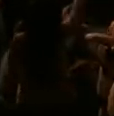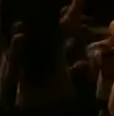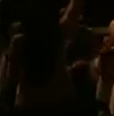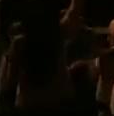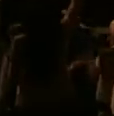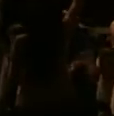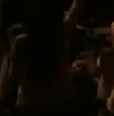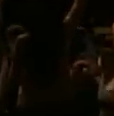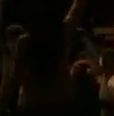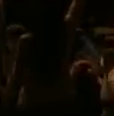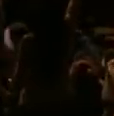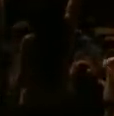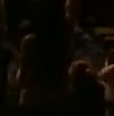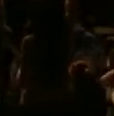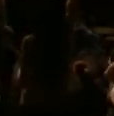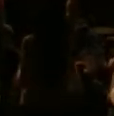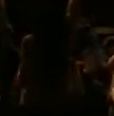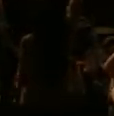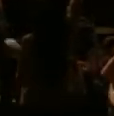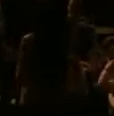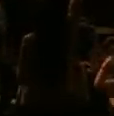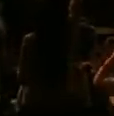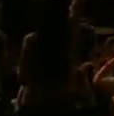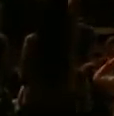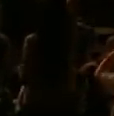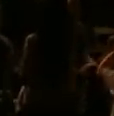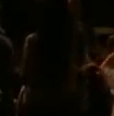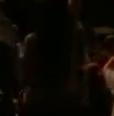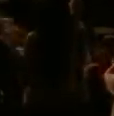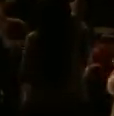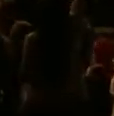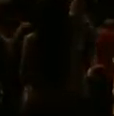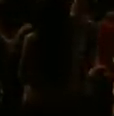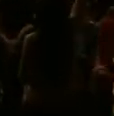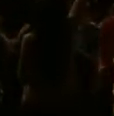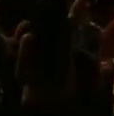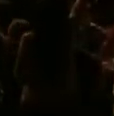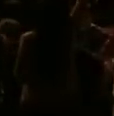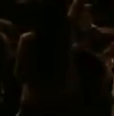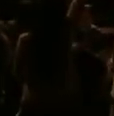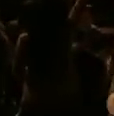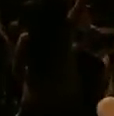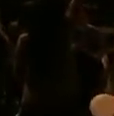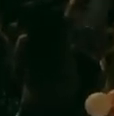del ancho de este escenario. Paso a publicidad, regresamos de inmediato y esperamos el fallo del jurado.